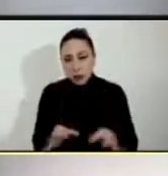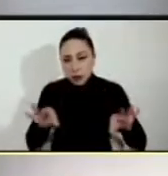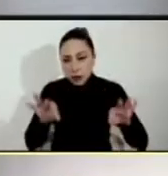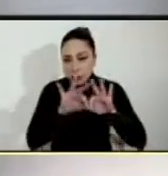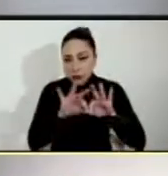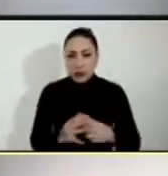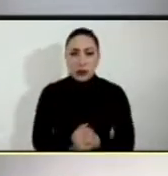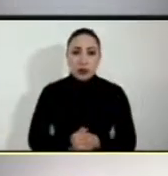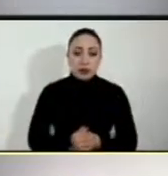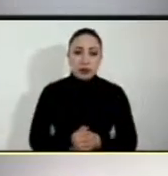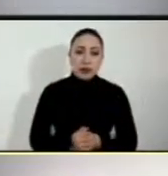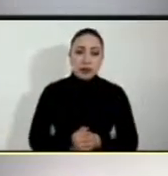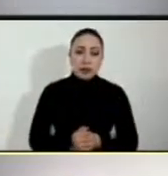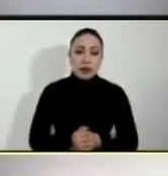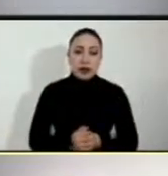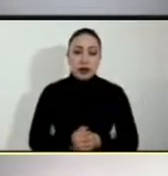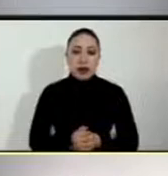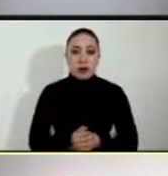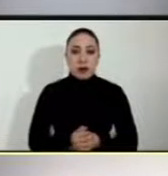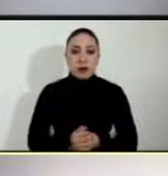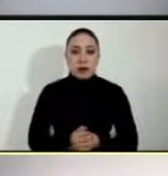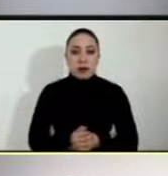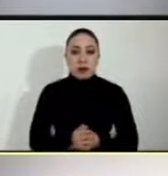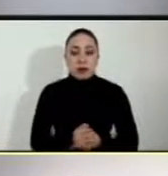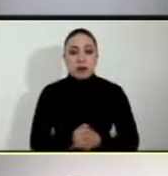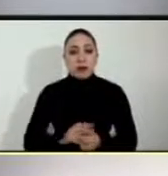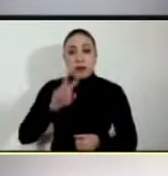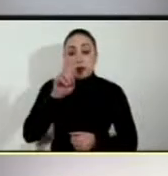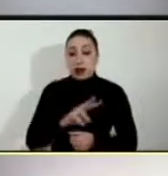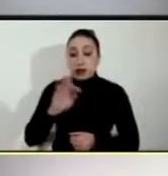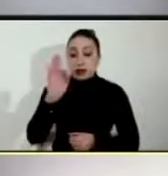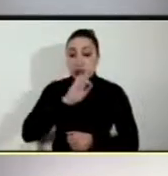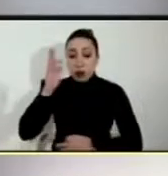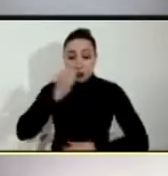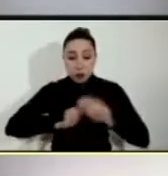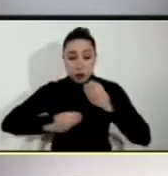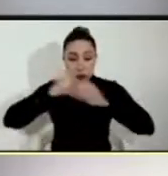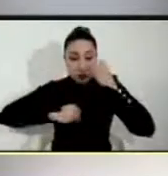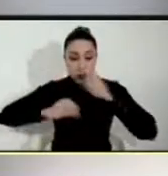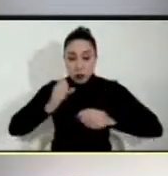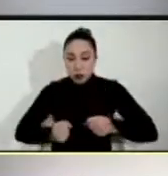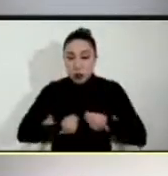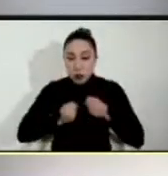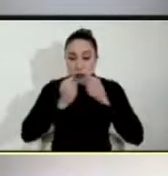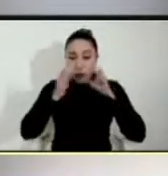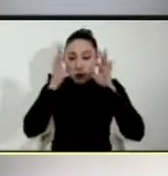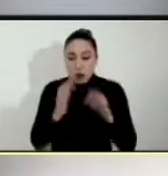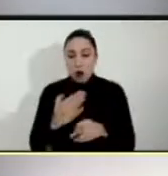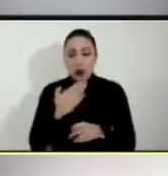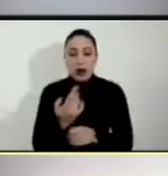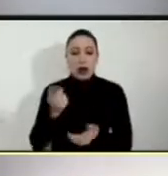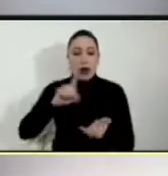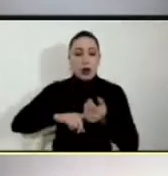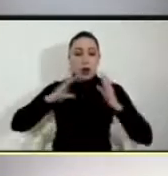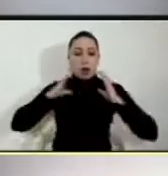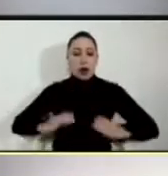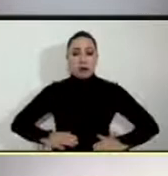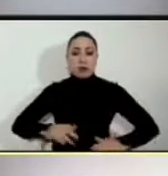buena nutrición es la primera defensa contra las enfermedades y nuestra fuente de energía para vivir y estar